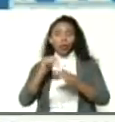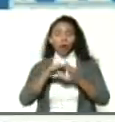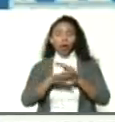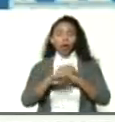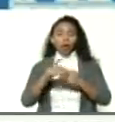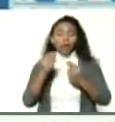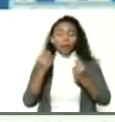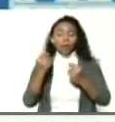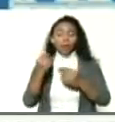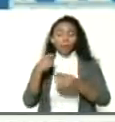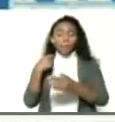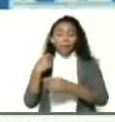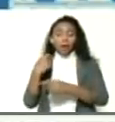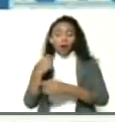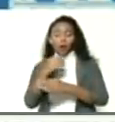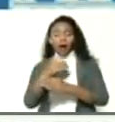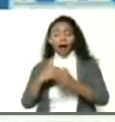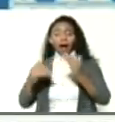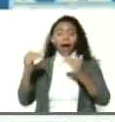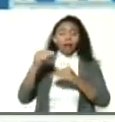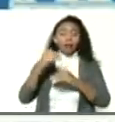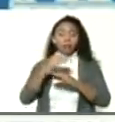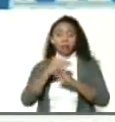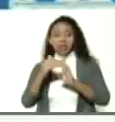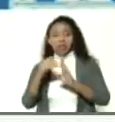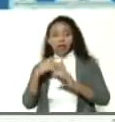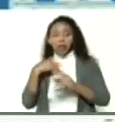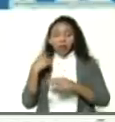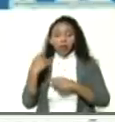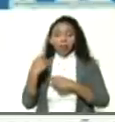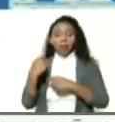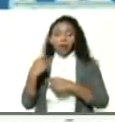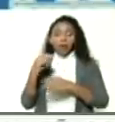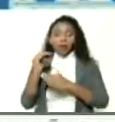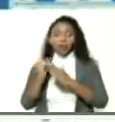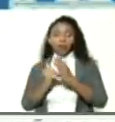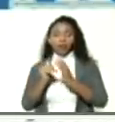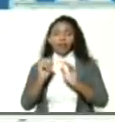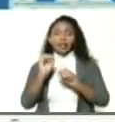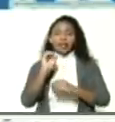renta alta o media, mientras que los países de renta baja solo han recibido el